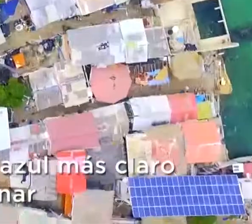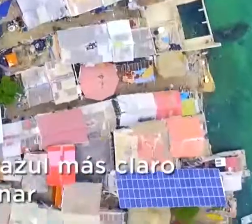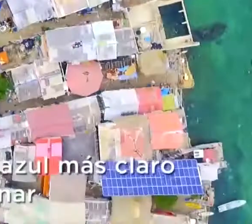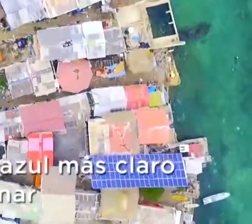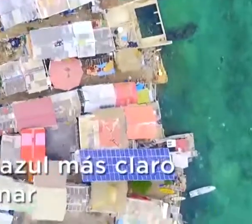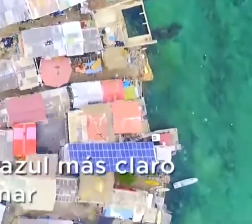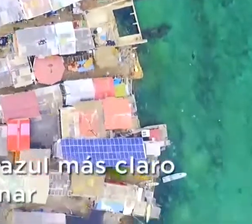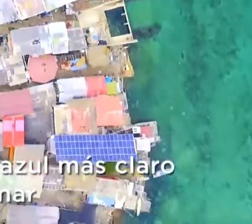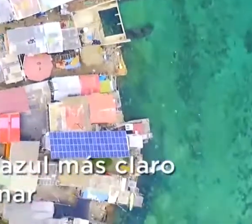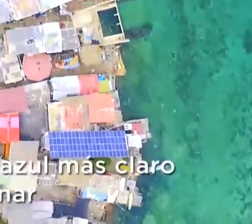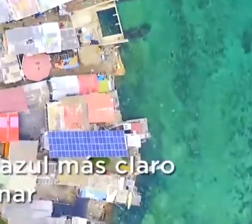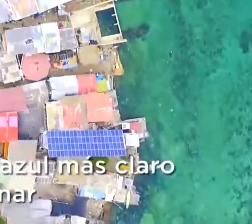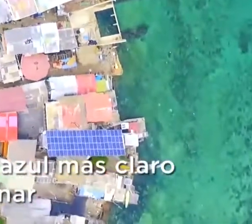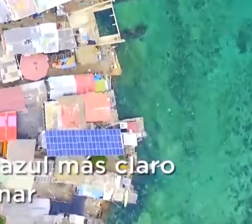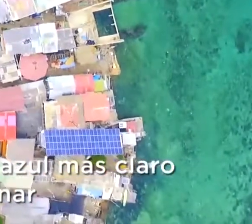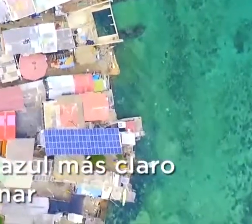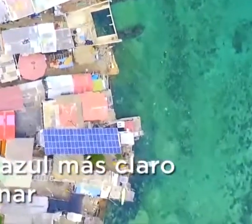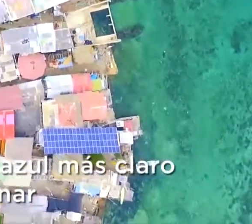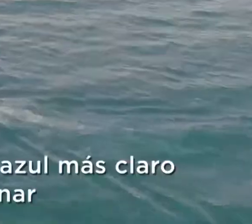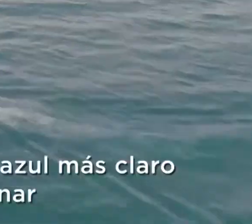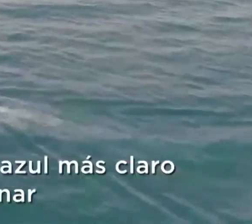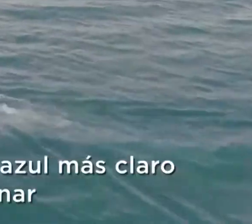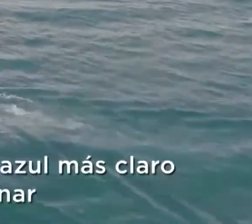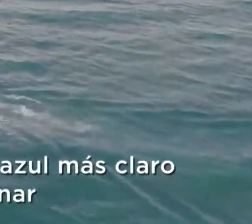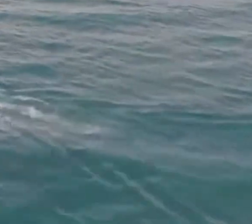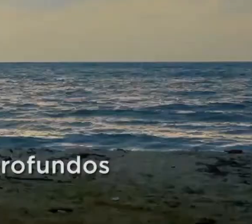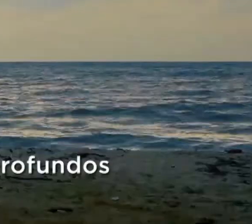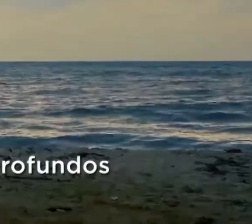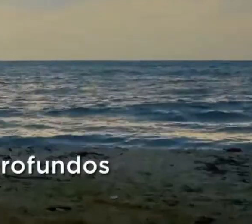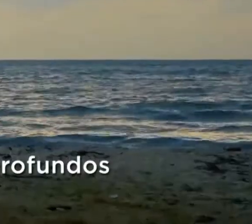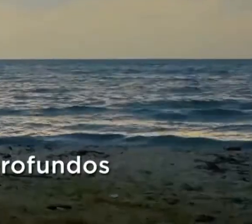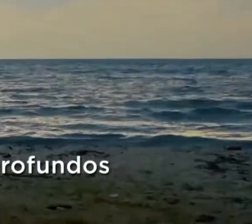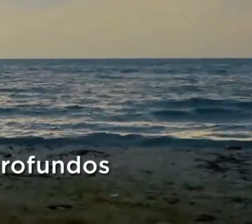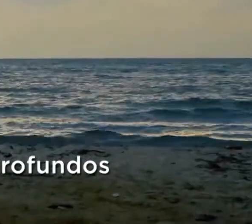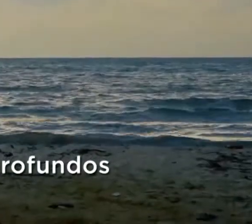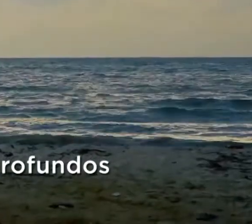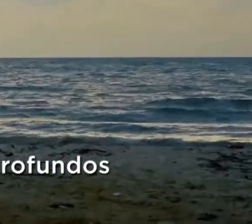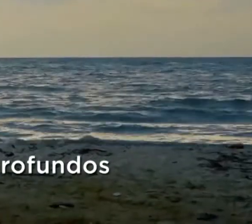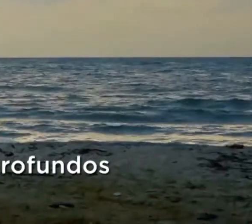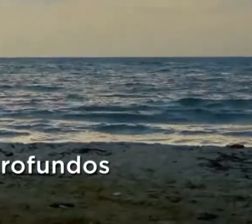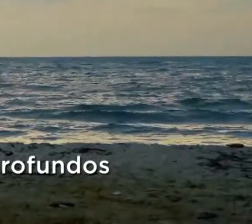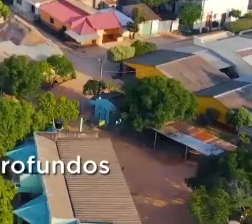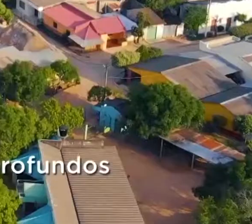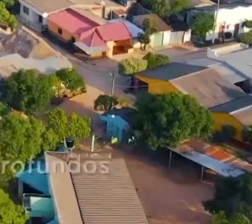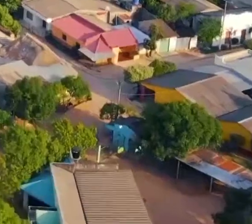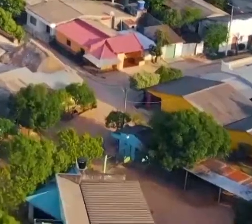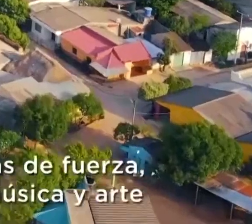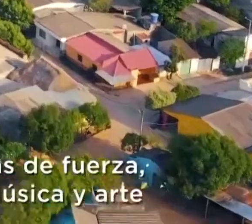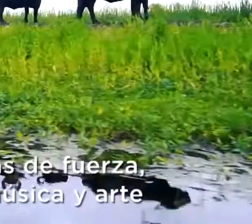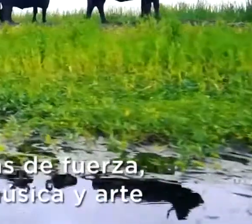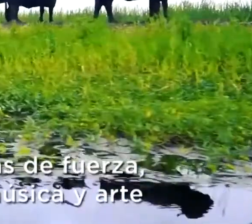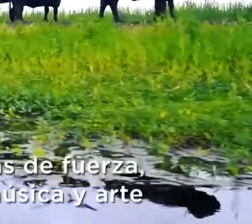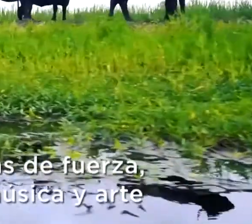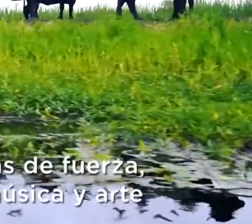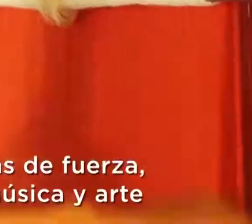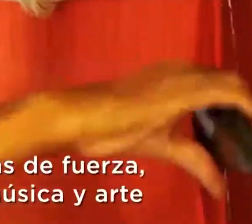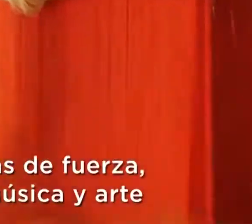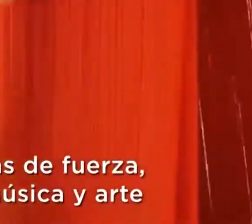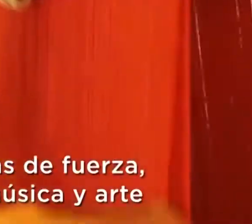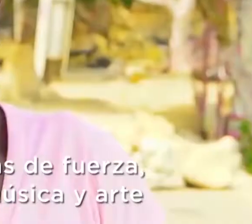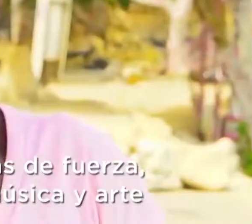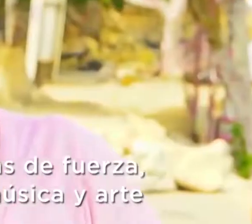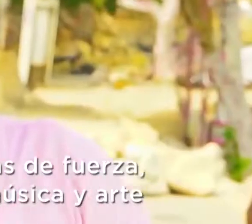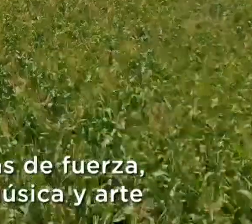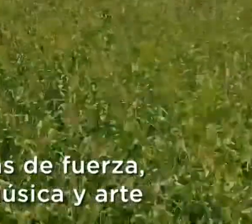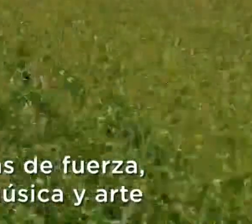Sucre es igual a playas del color azul más claro que se puedan imaginar, de aguas cálidas y cielos profundos. Sucre es igual a